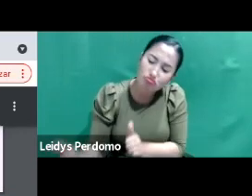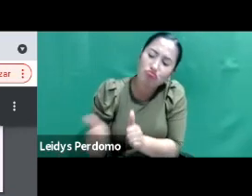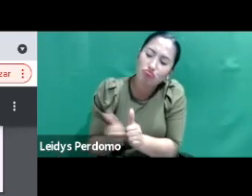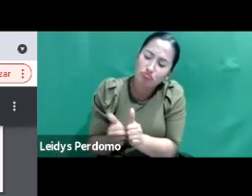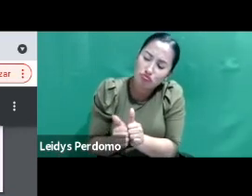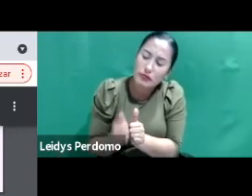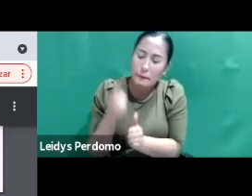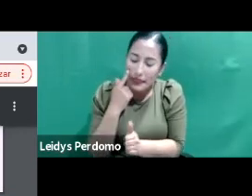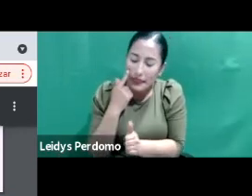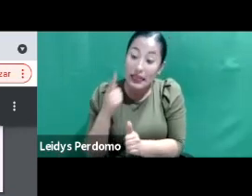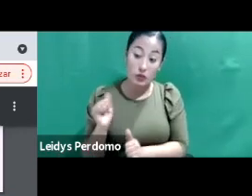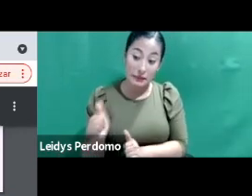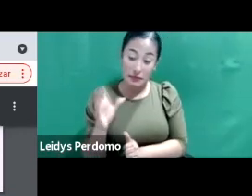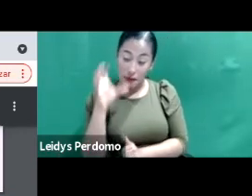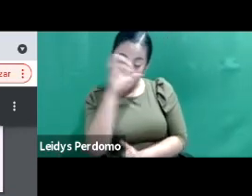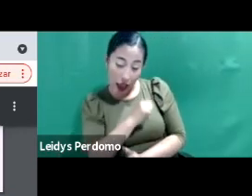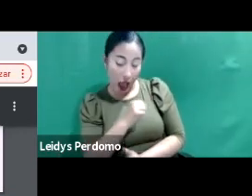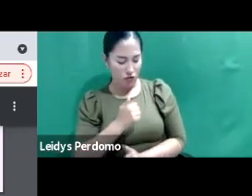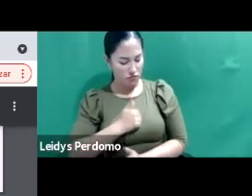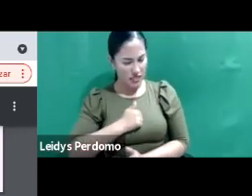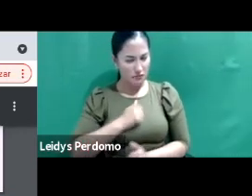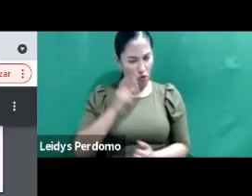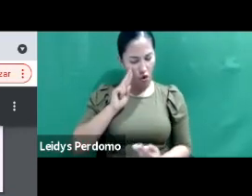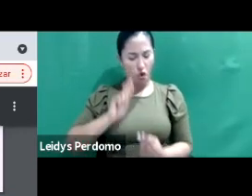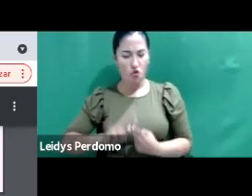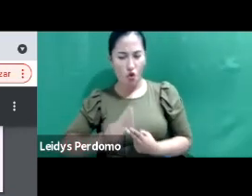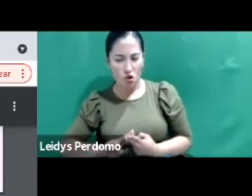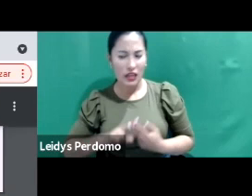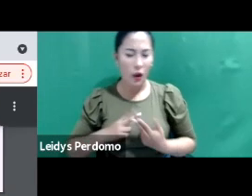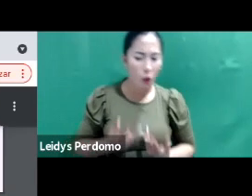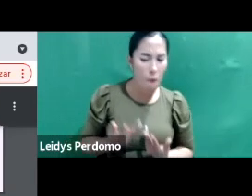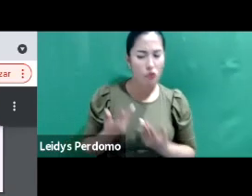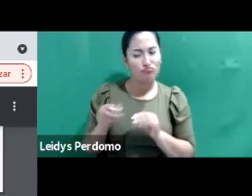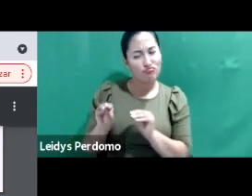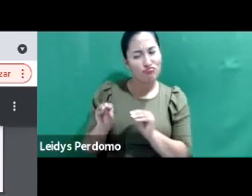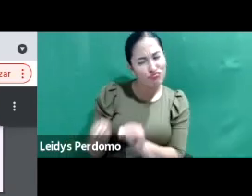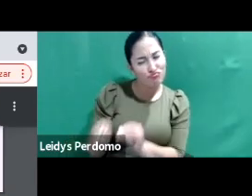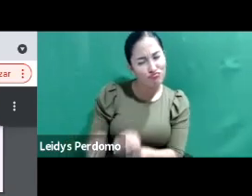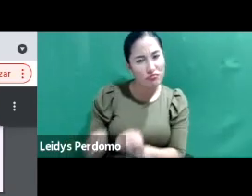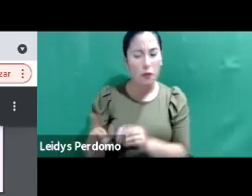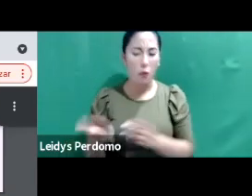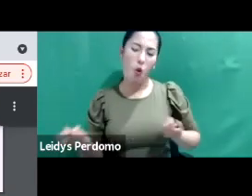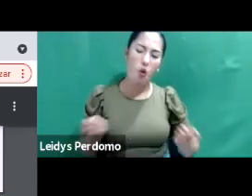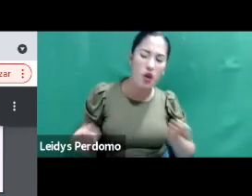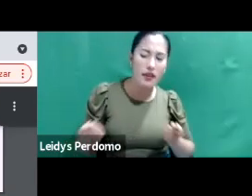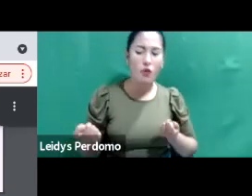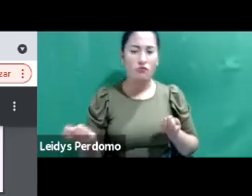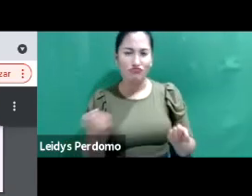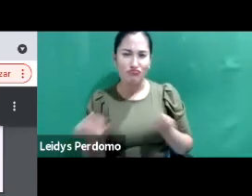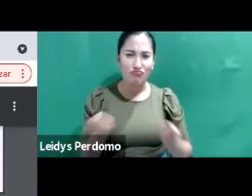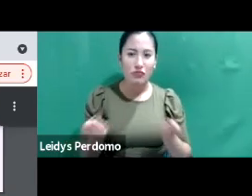las emociones, a que también podamos identificar de qué forma él se disregula o no, ¿sí? O tiene, digamos, como